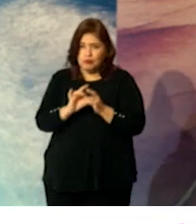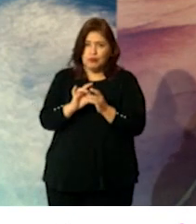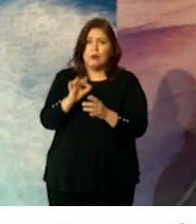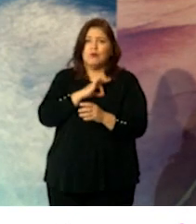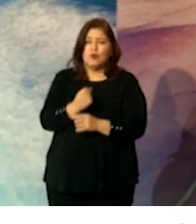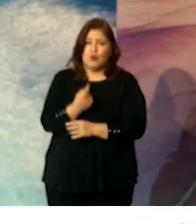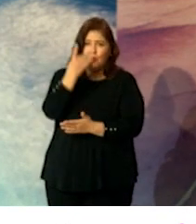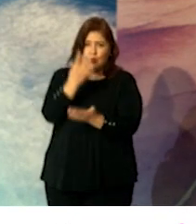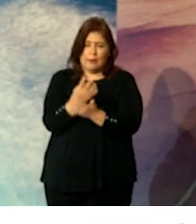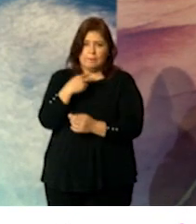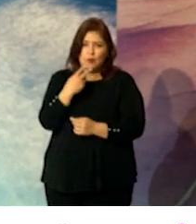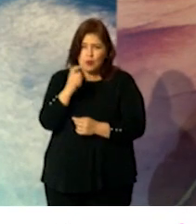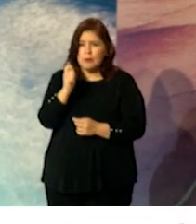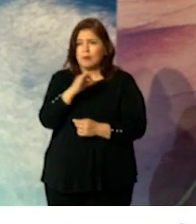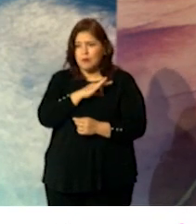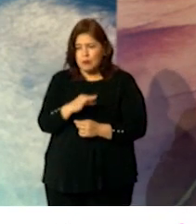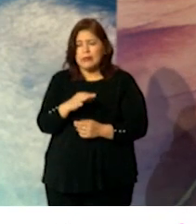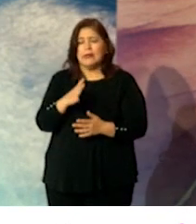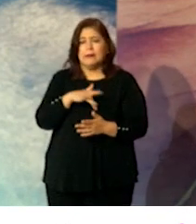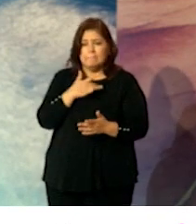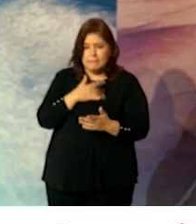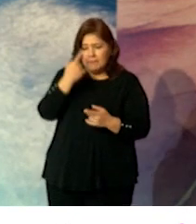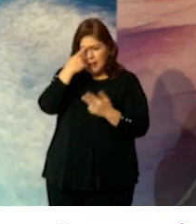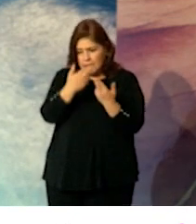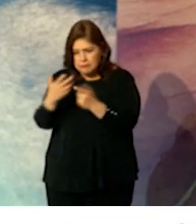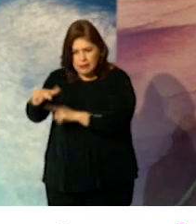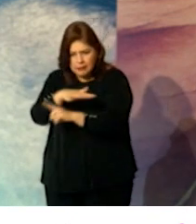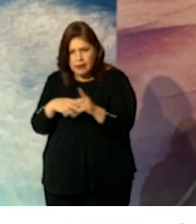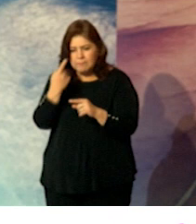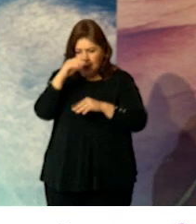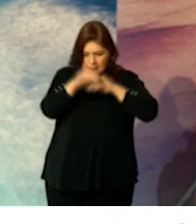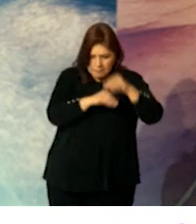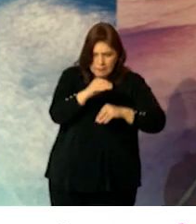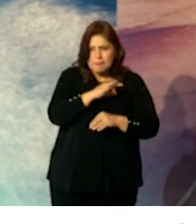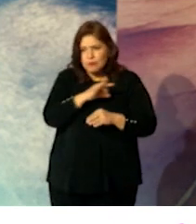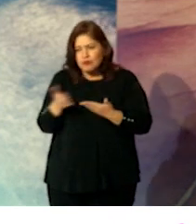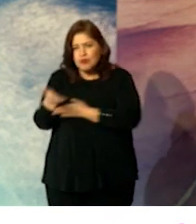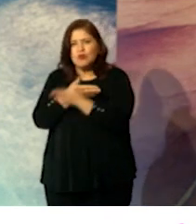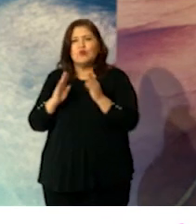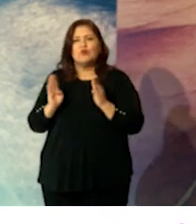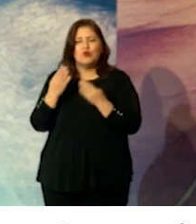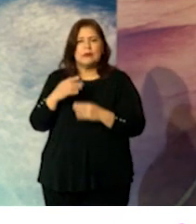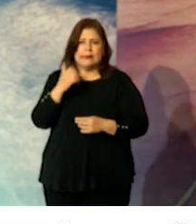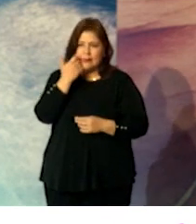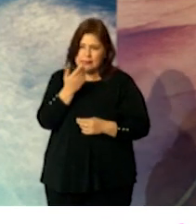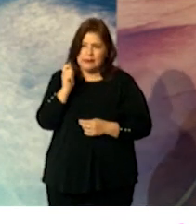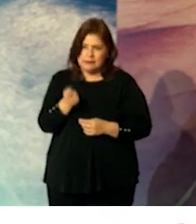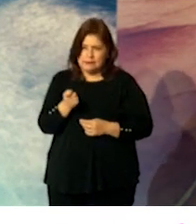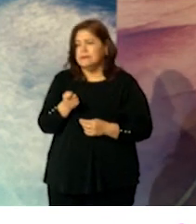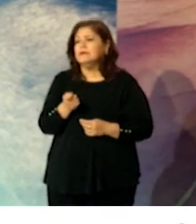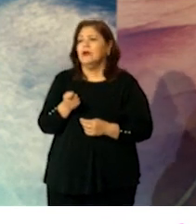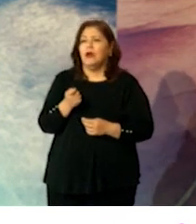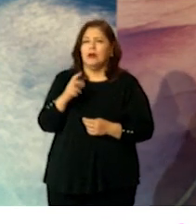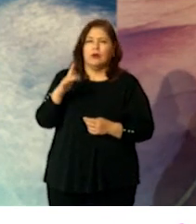pacto social, contamos en la construcción de lo público, contamos en diseñar el mundo que queremos y no en llamar a la camorra de que si